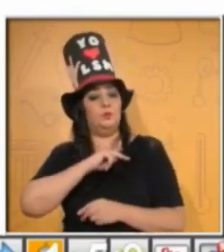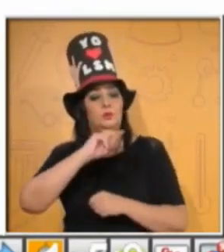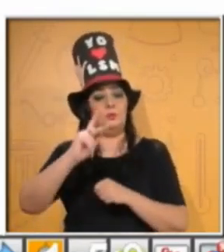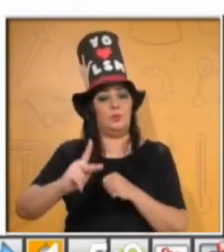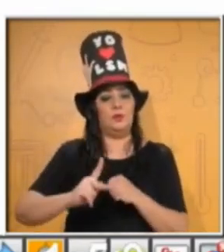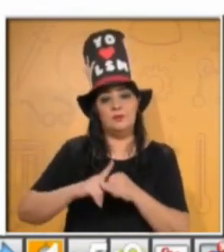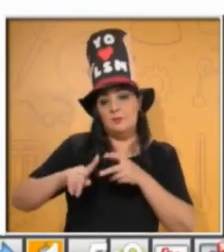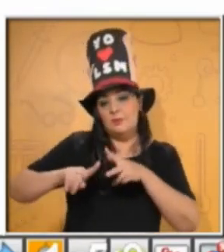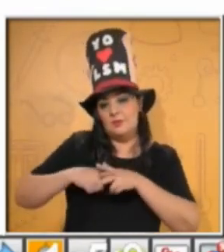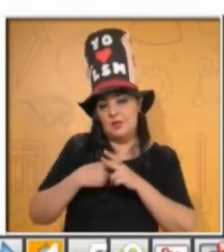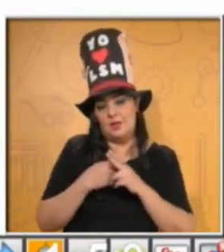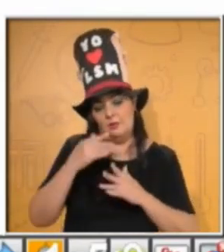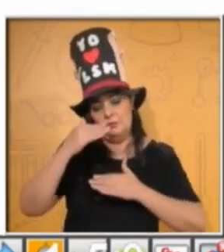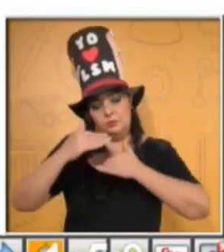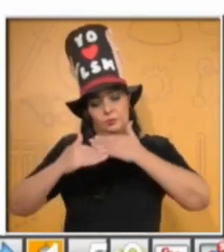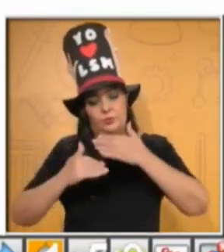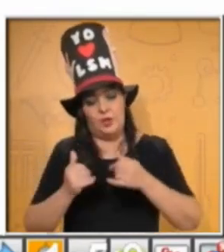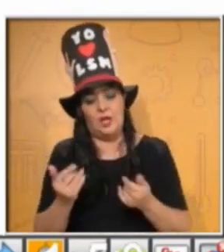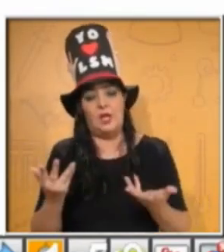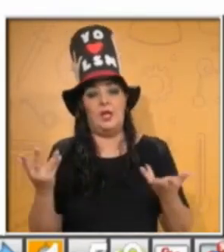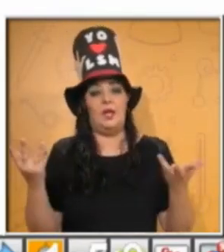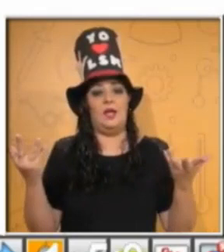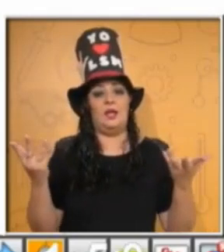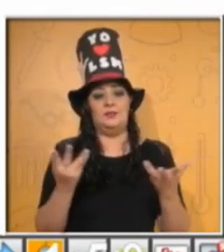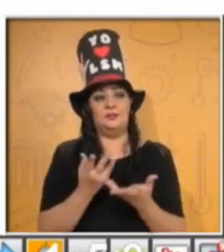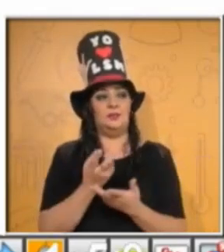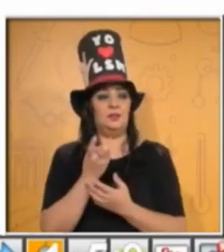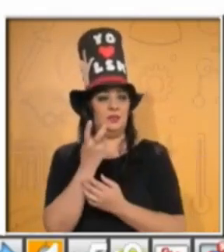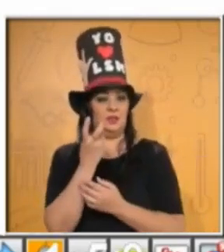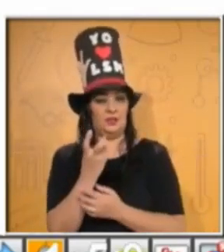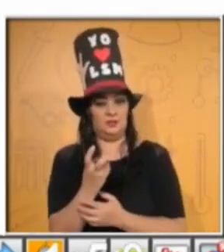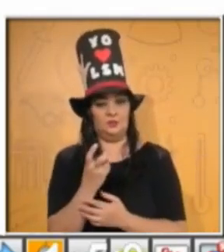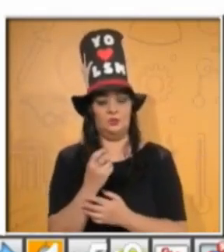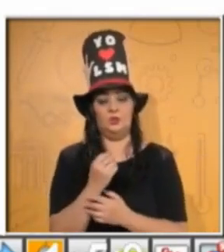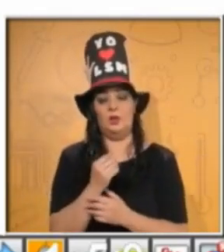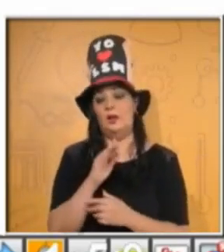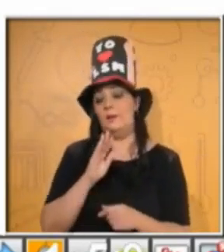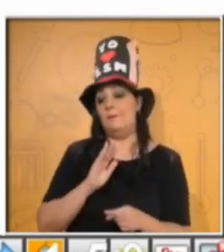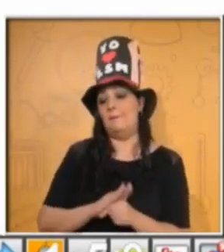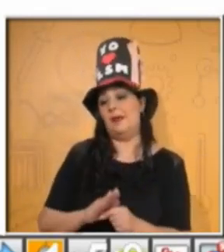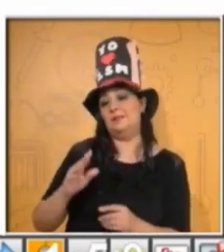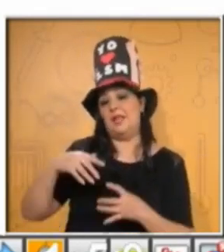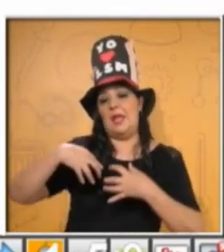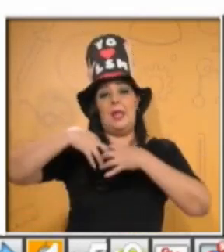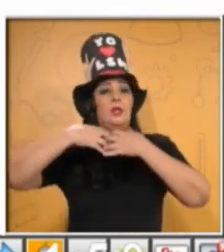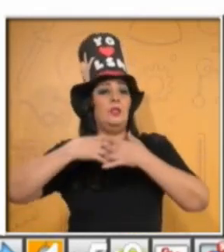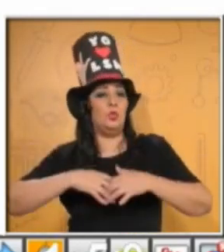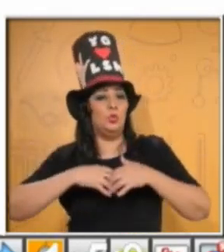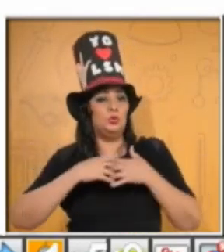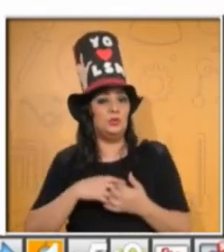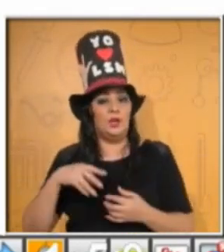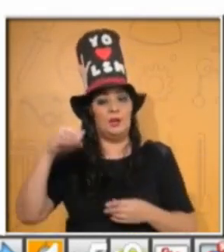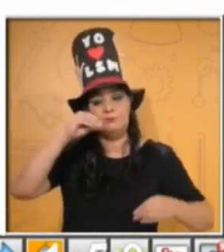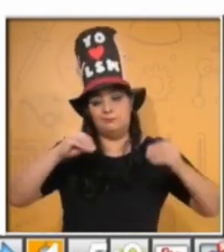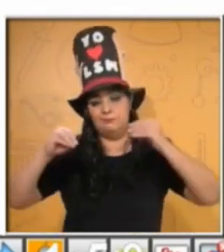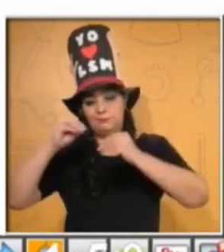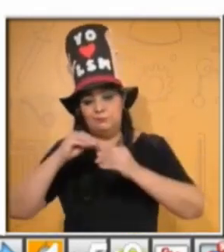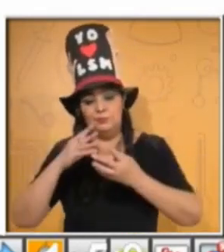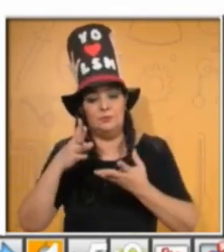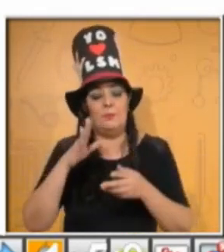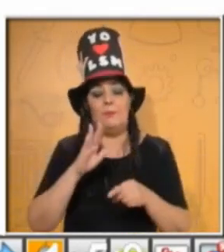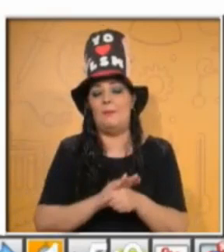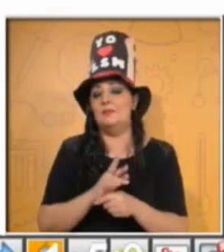incrementara considerablemente la producción de esto y con ello la industrialización empezó a posicionarse como la